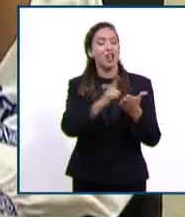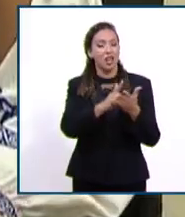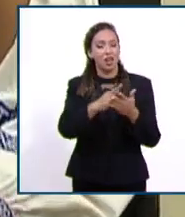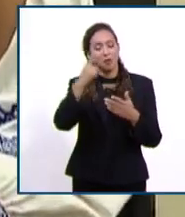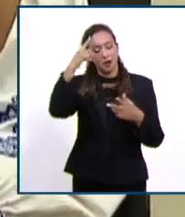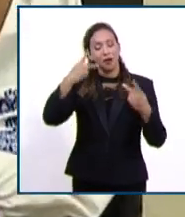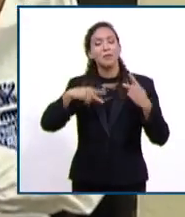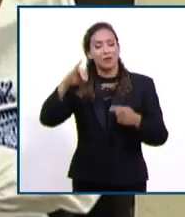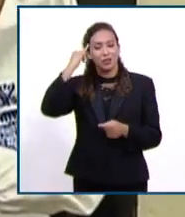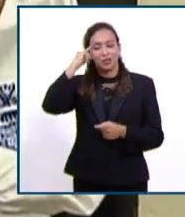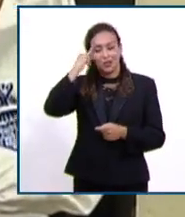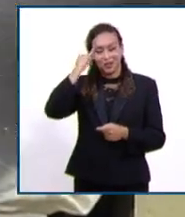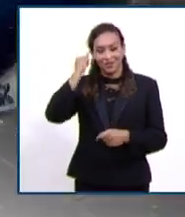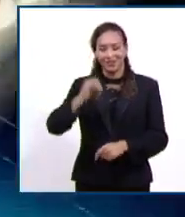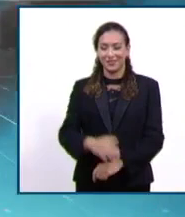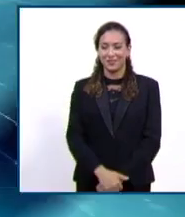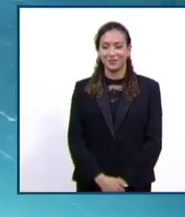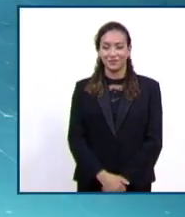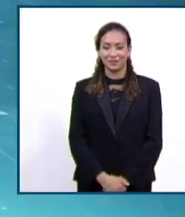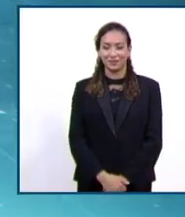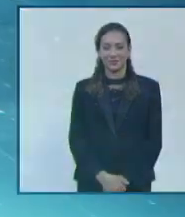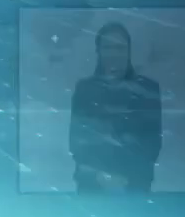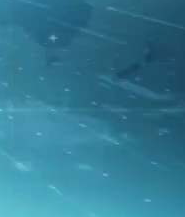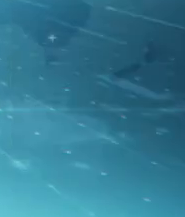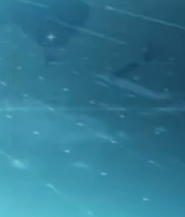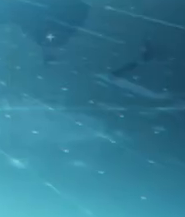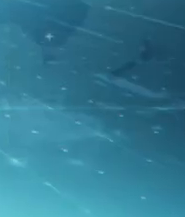personas indígenas.